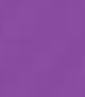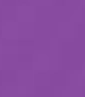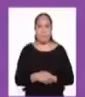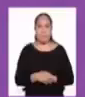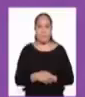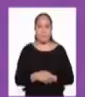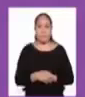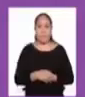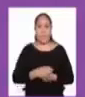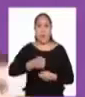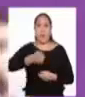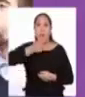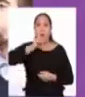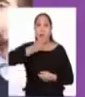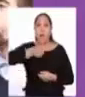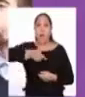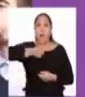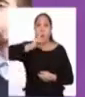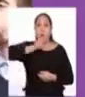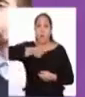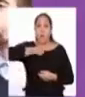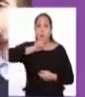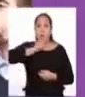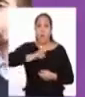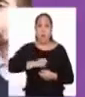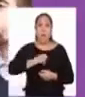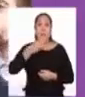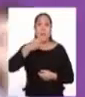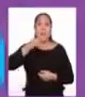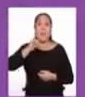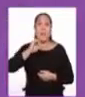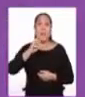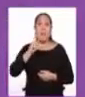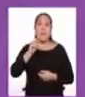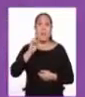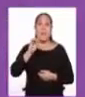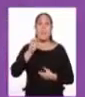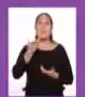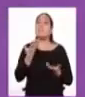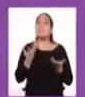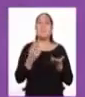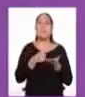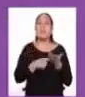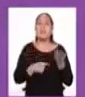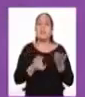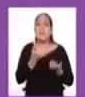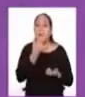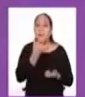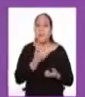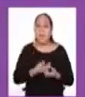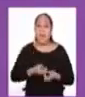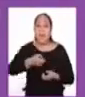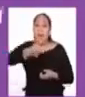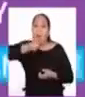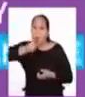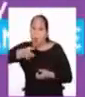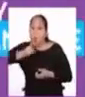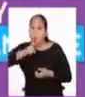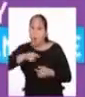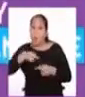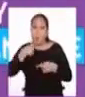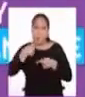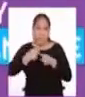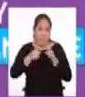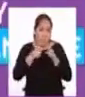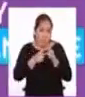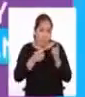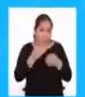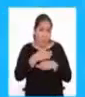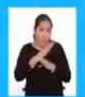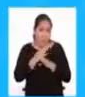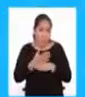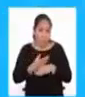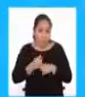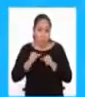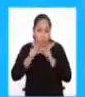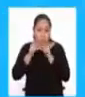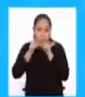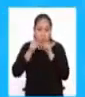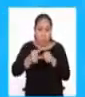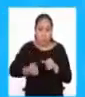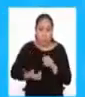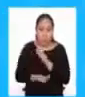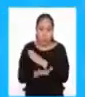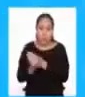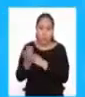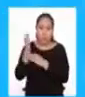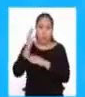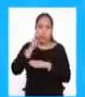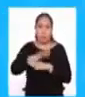La hidratación es una acción que consiste en consumir líquidos en variadas formas, de modo continuo y permanente, con el objetivo